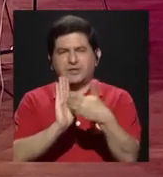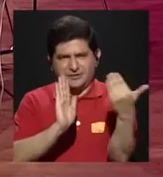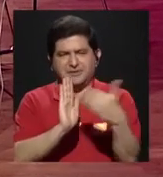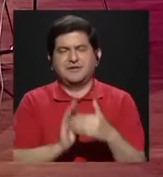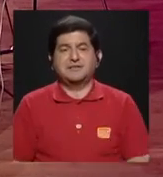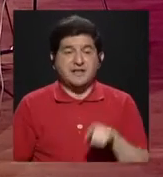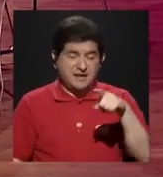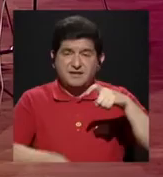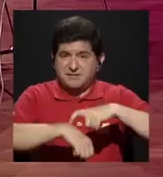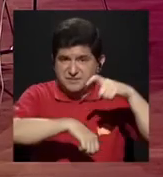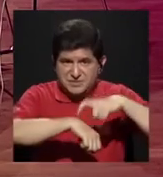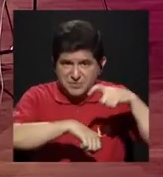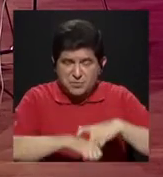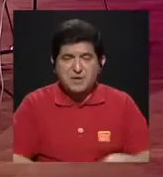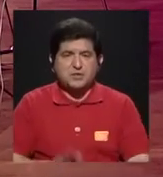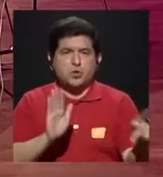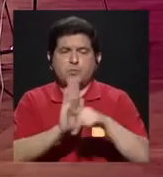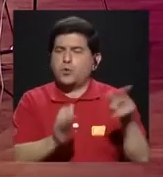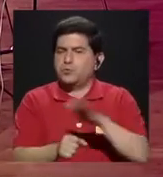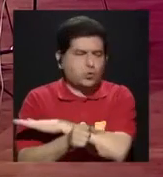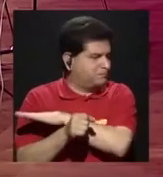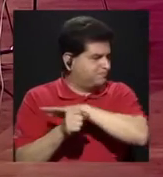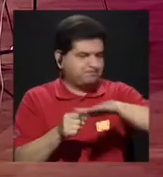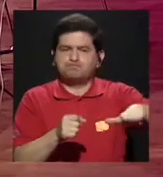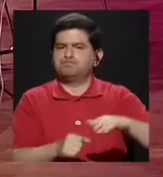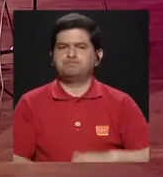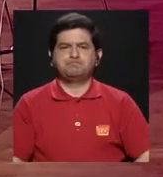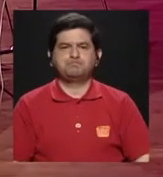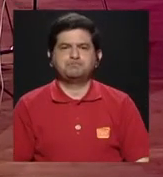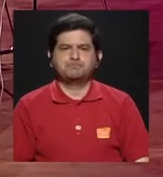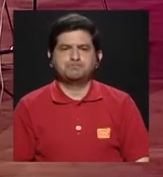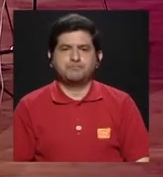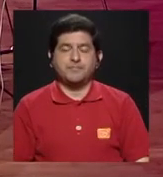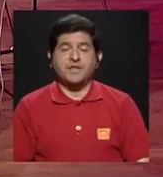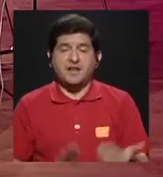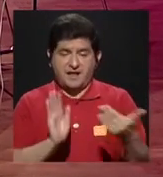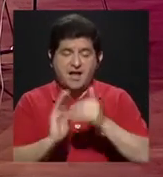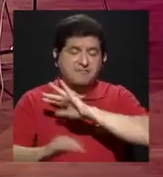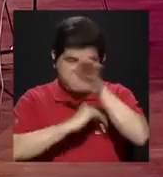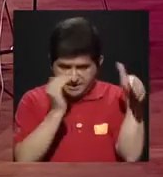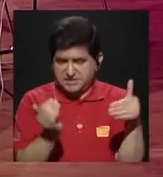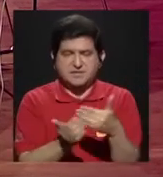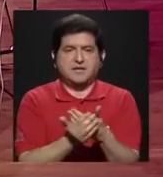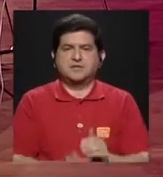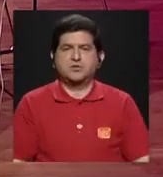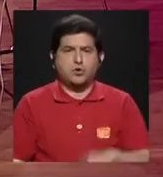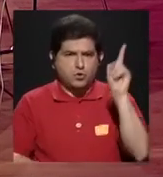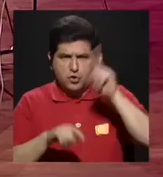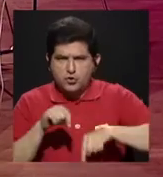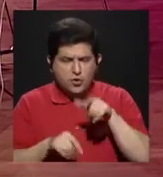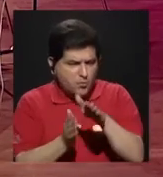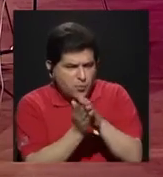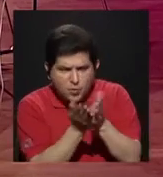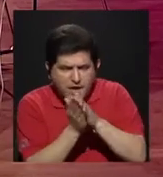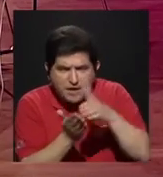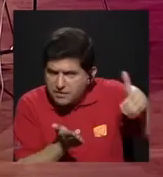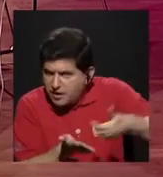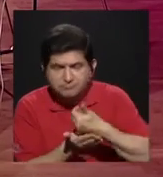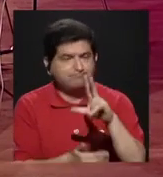una veda en el Golfo de Nicoya, la veda es total, ¿verdad? Entonces, nos afecta a todos. No podemos molusquear. No podemos